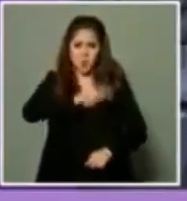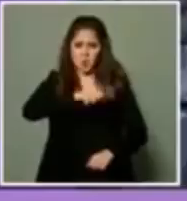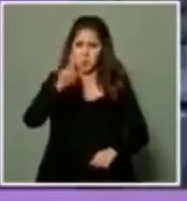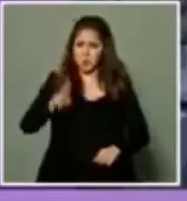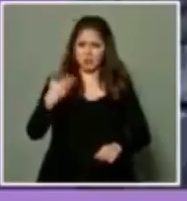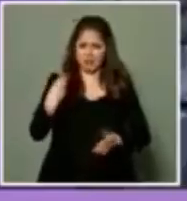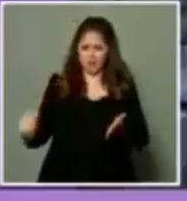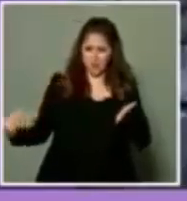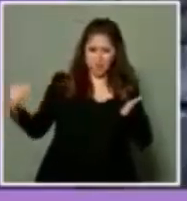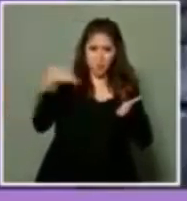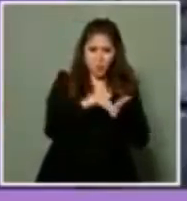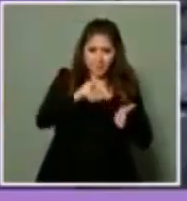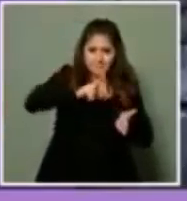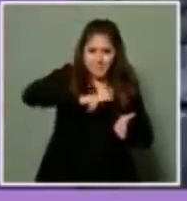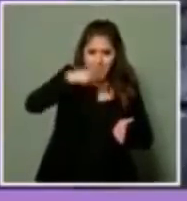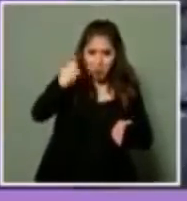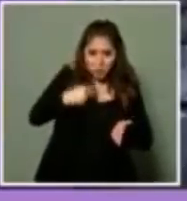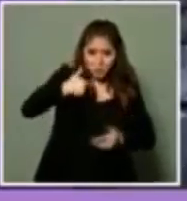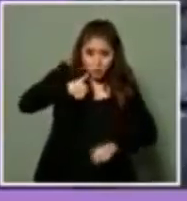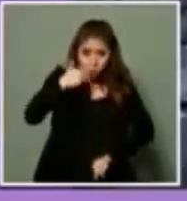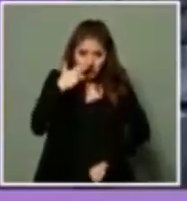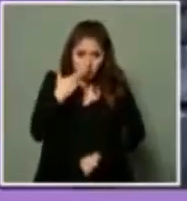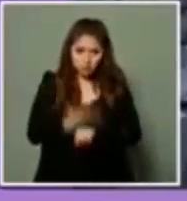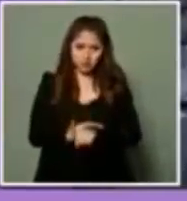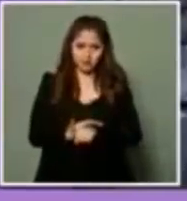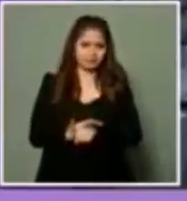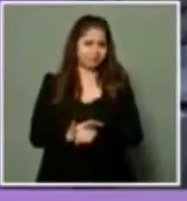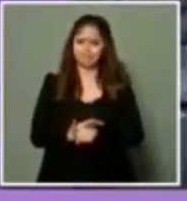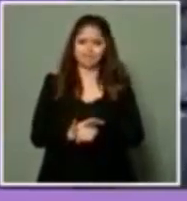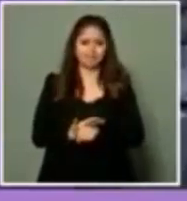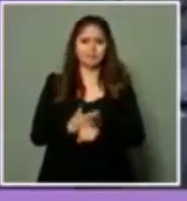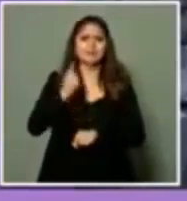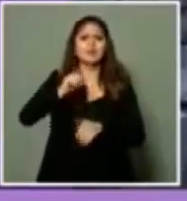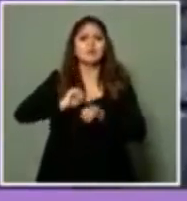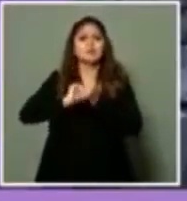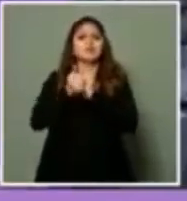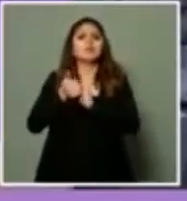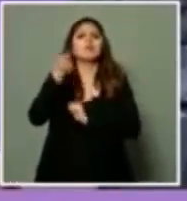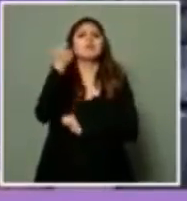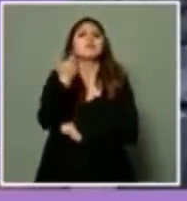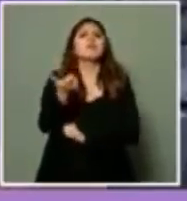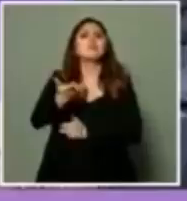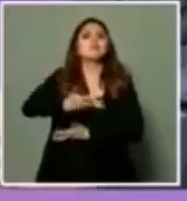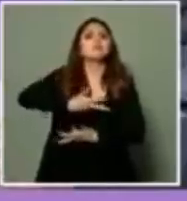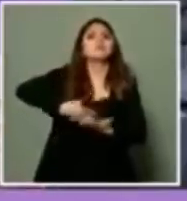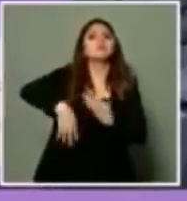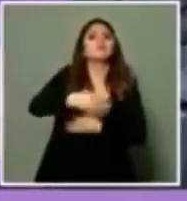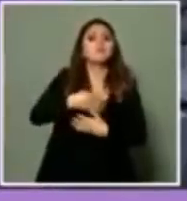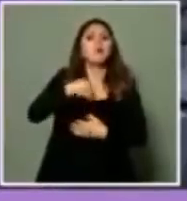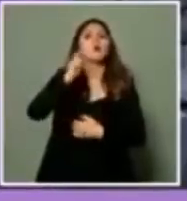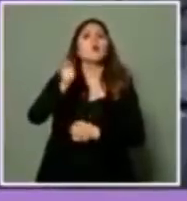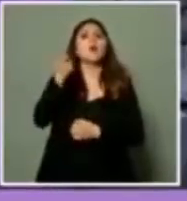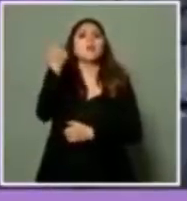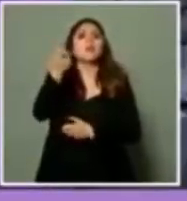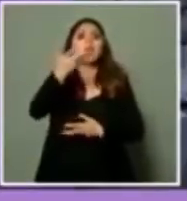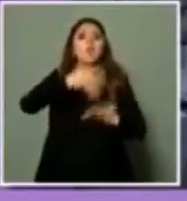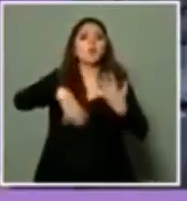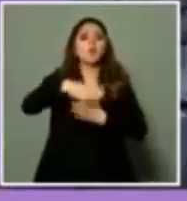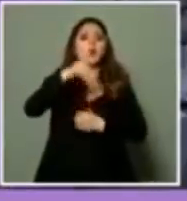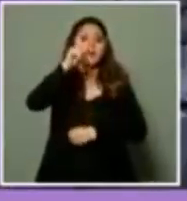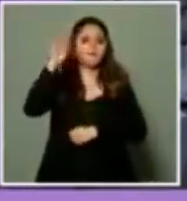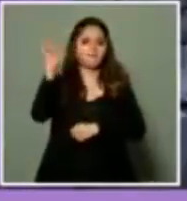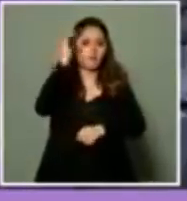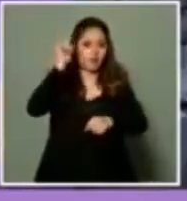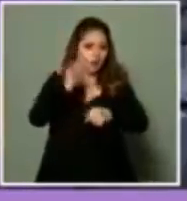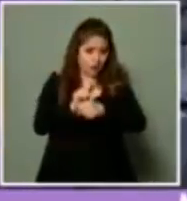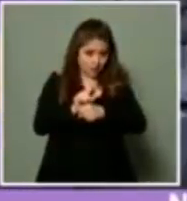momento sobre alguna responsabilidad en el ejercicio de los recursos de fondos federales.